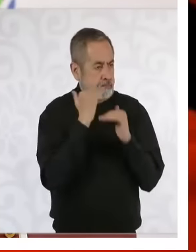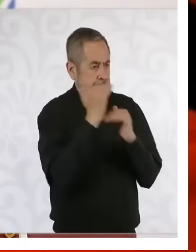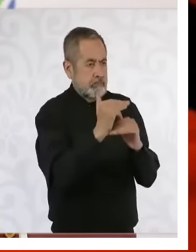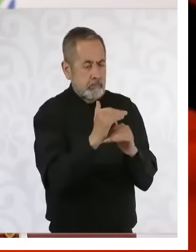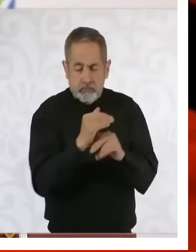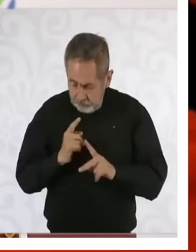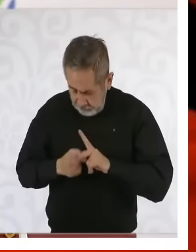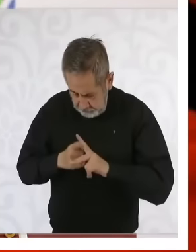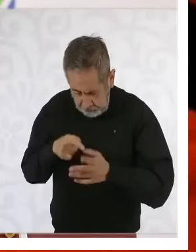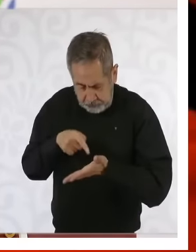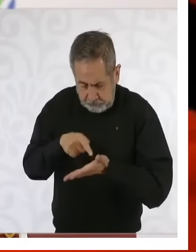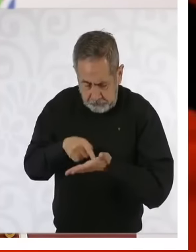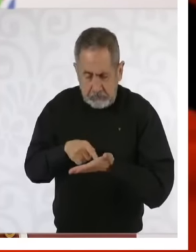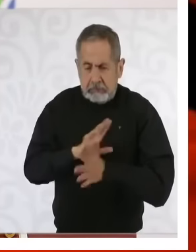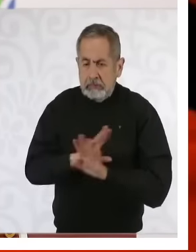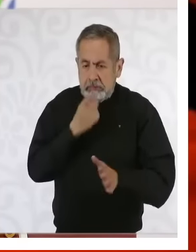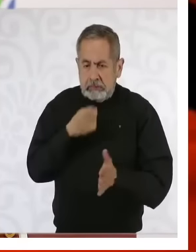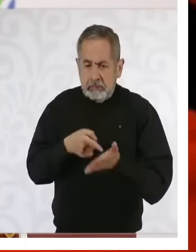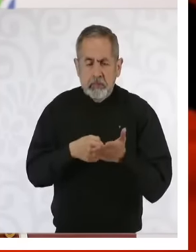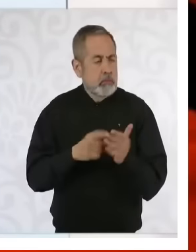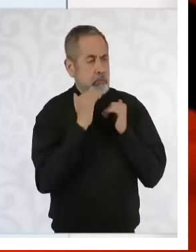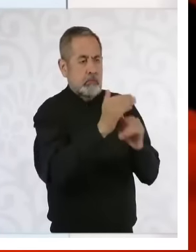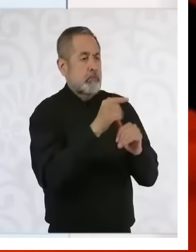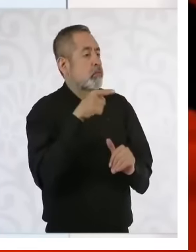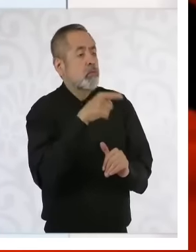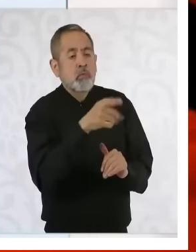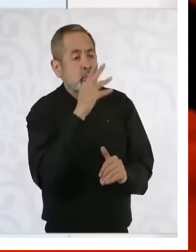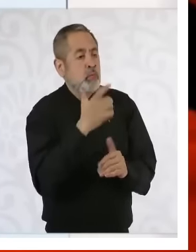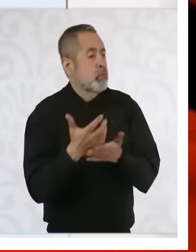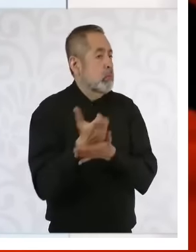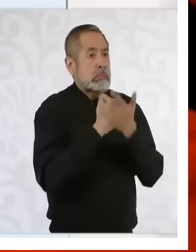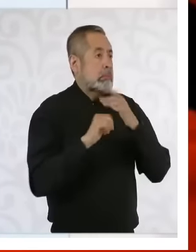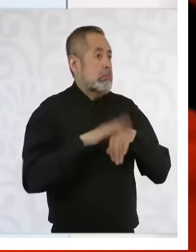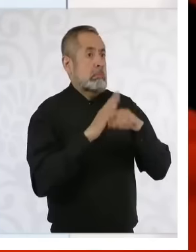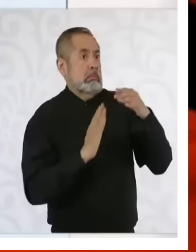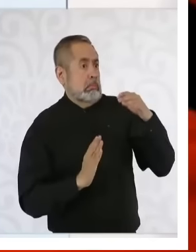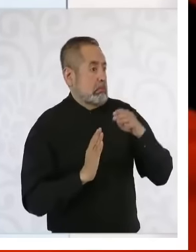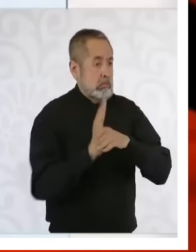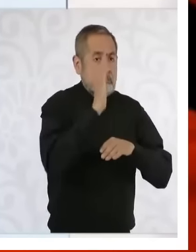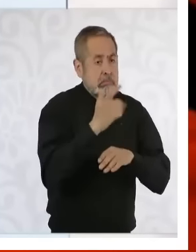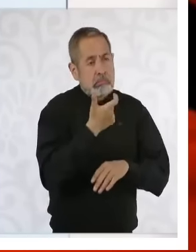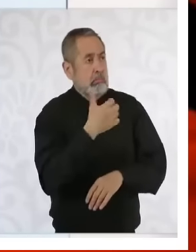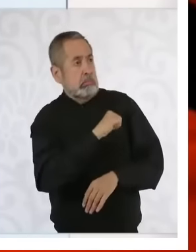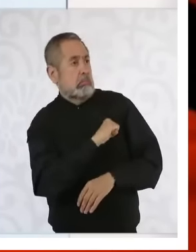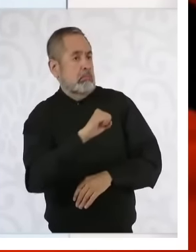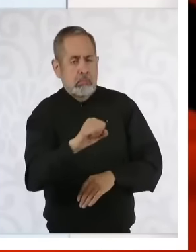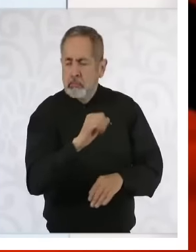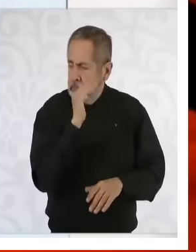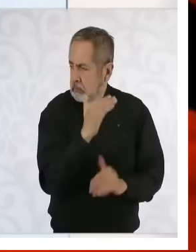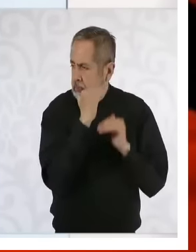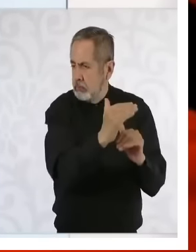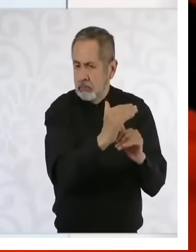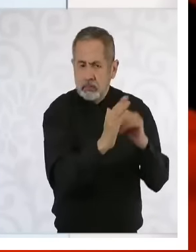una fórmula que limita el que los gaseros, los comercializadores de gas